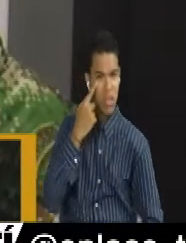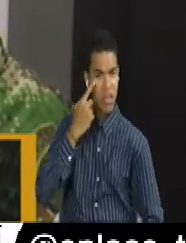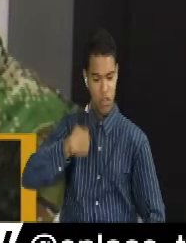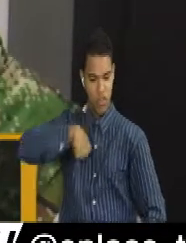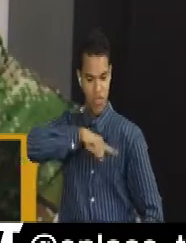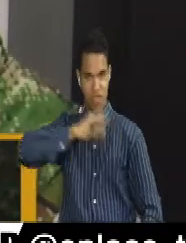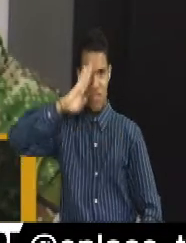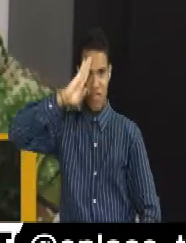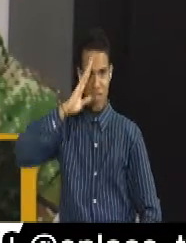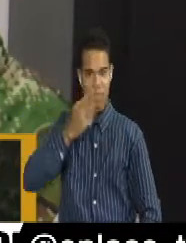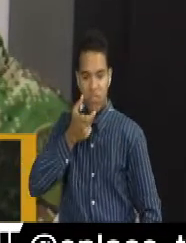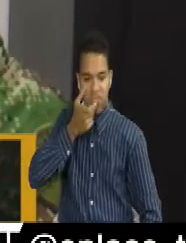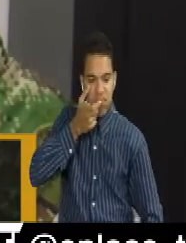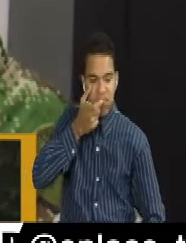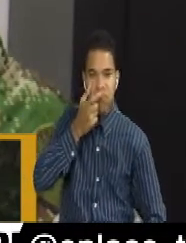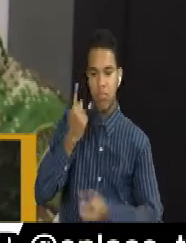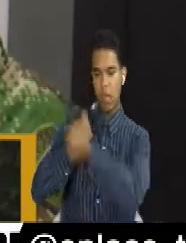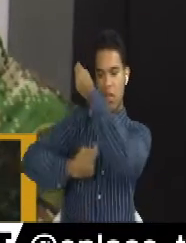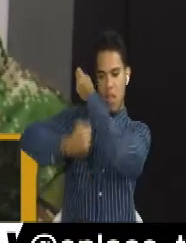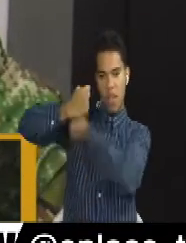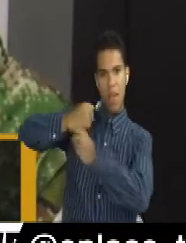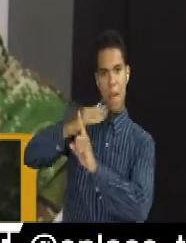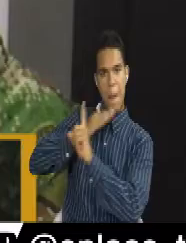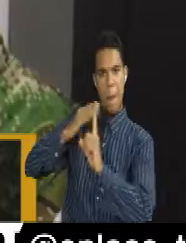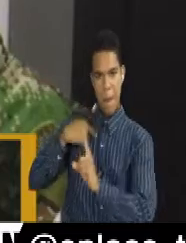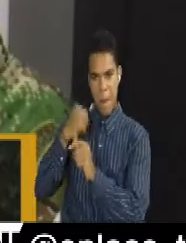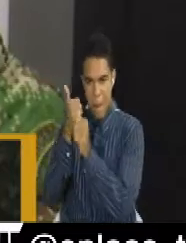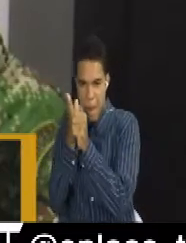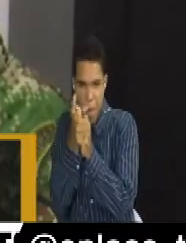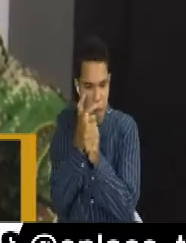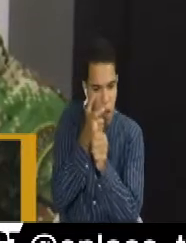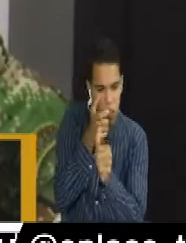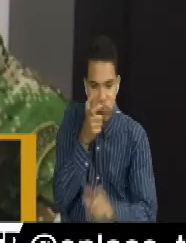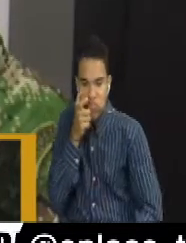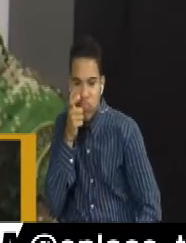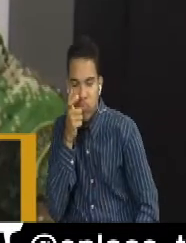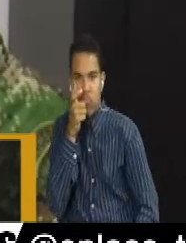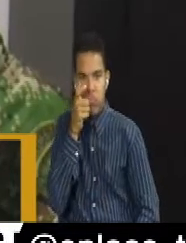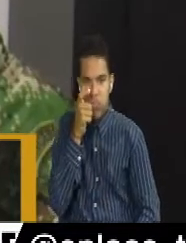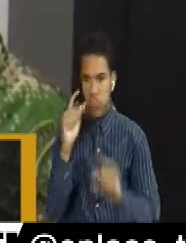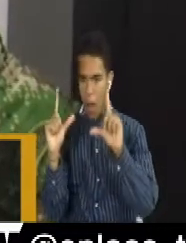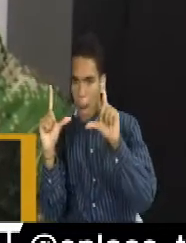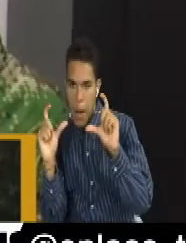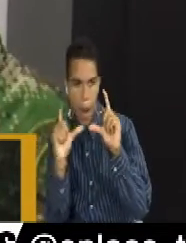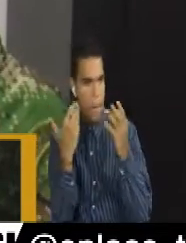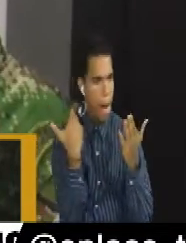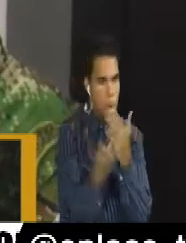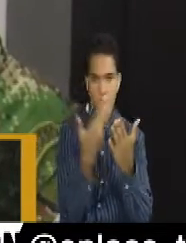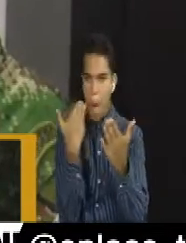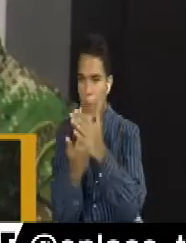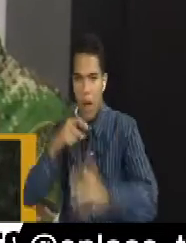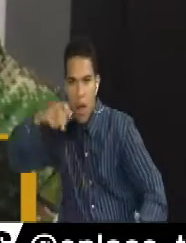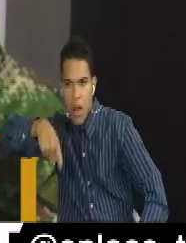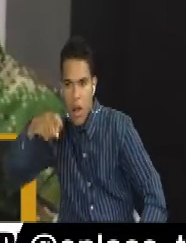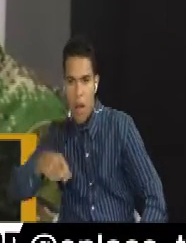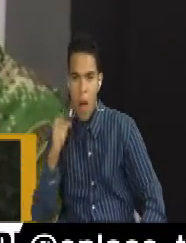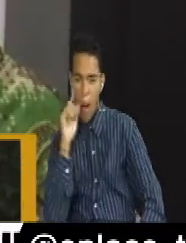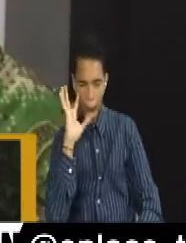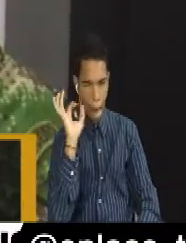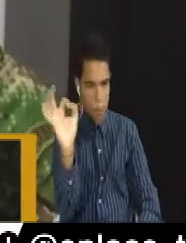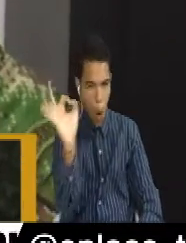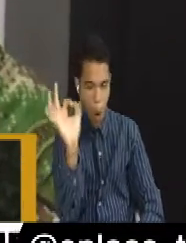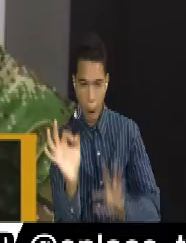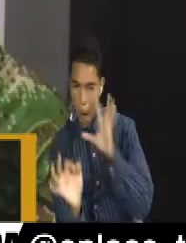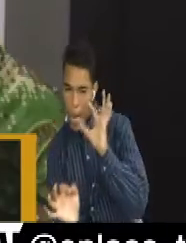los cuales pues se fueron recopilando pruebas y pues se cogieron en flagrancia en diferentes